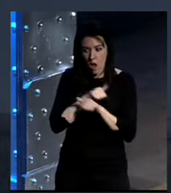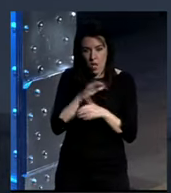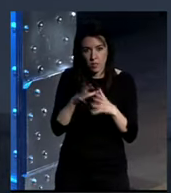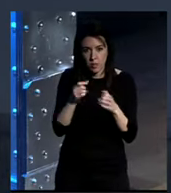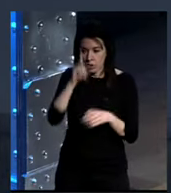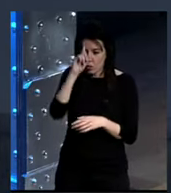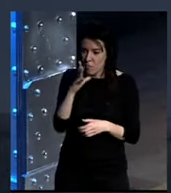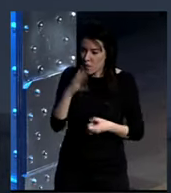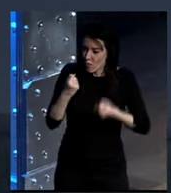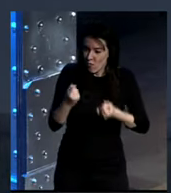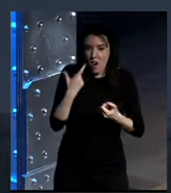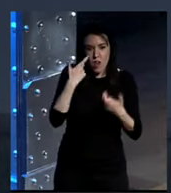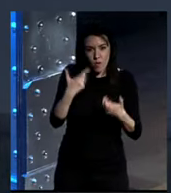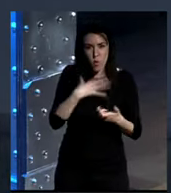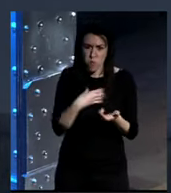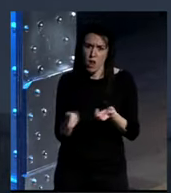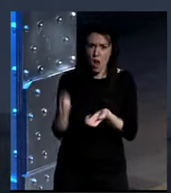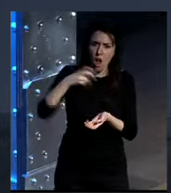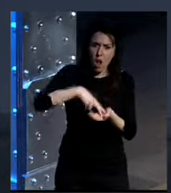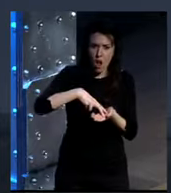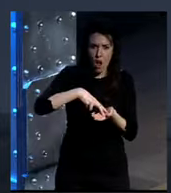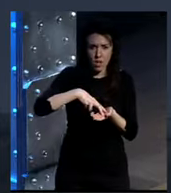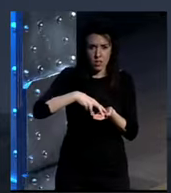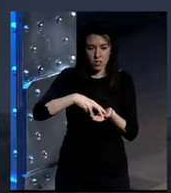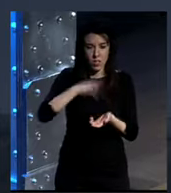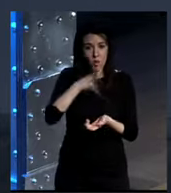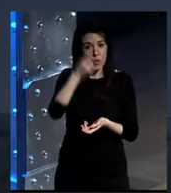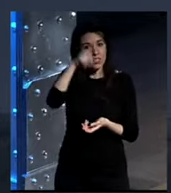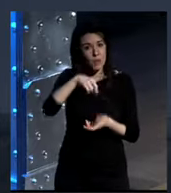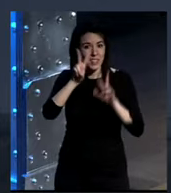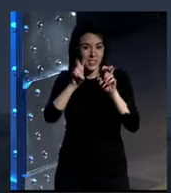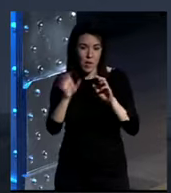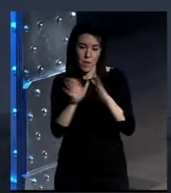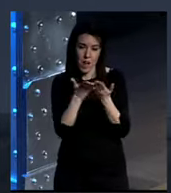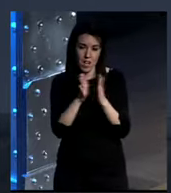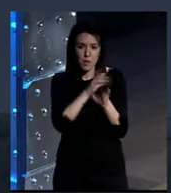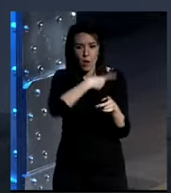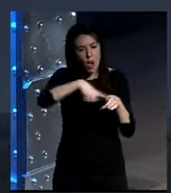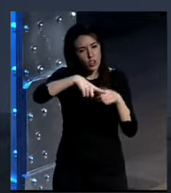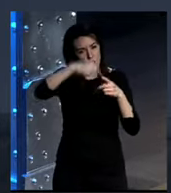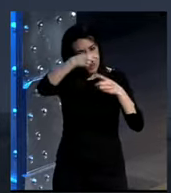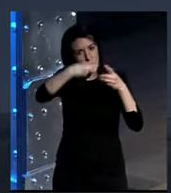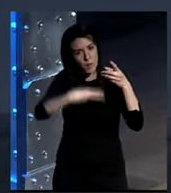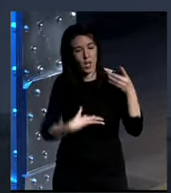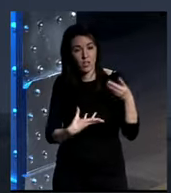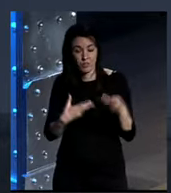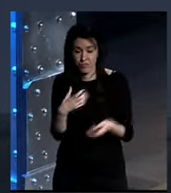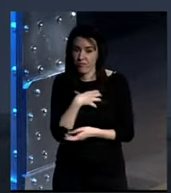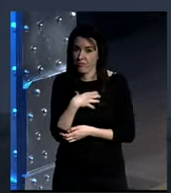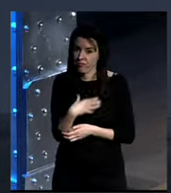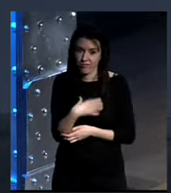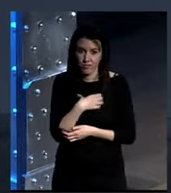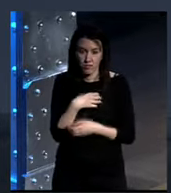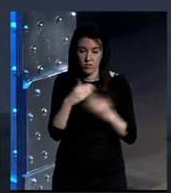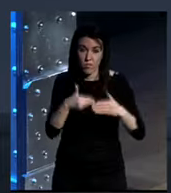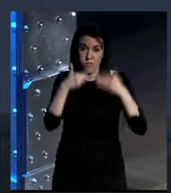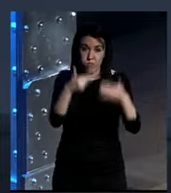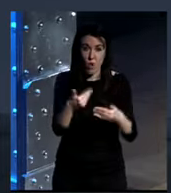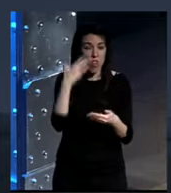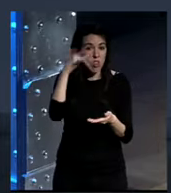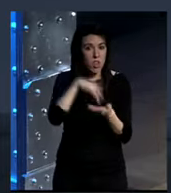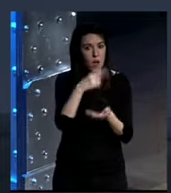tiene tanta fuerza que es capaz de levantarse, ¿no? Y por eso estaba también lo del libro y estaban más cosas. No pudimos, entonces se hizo el día 20.